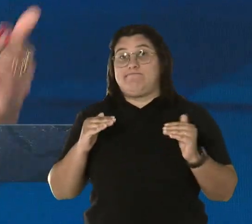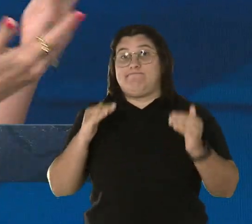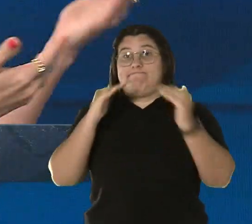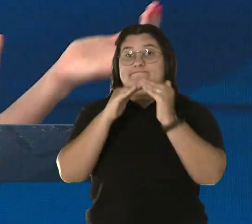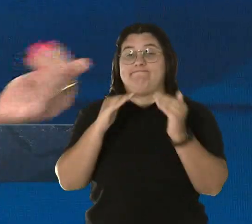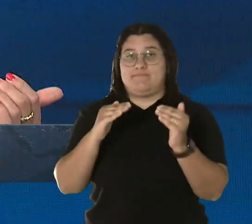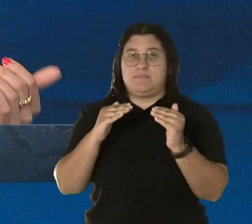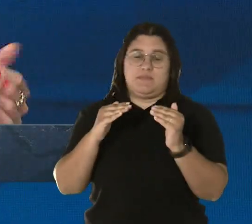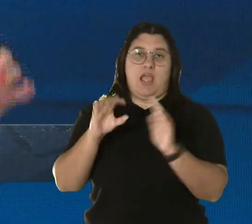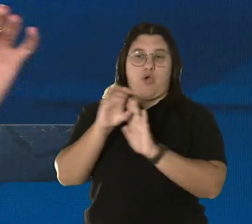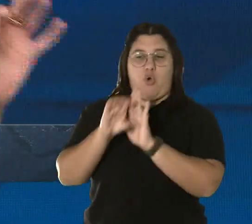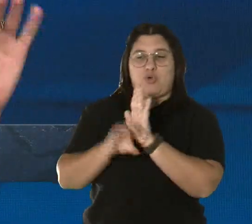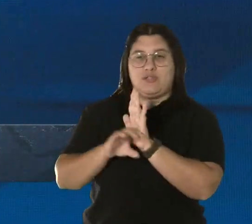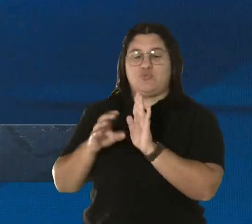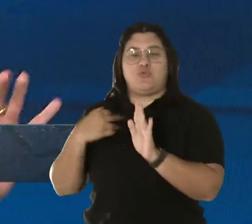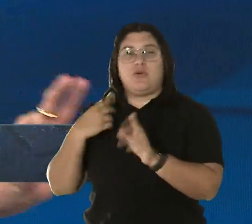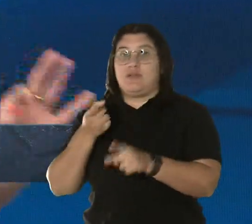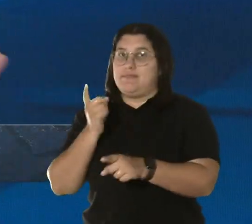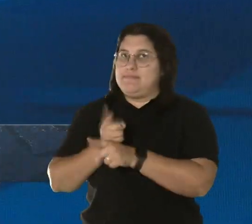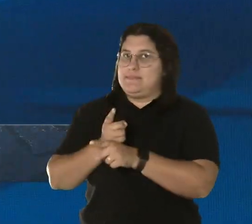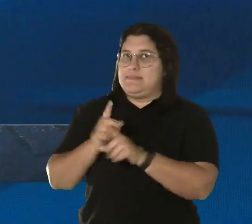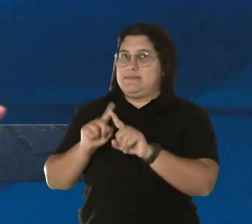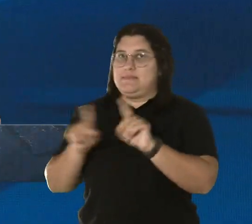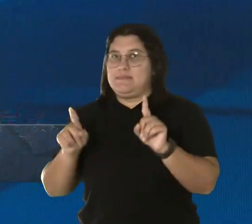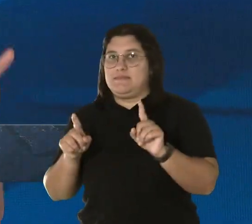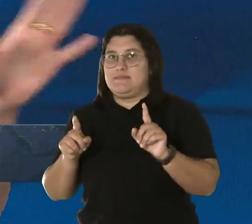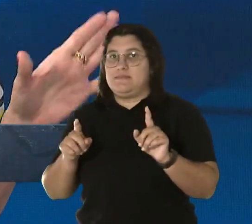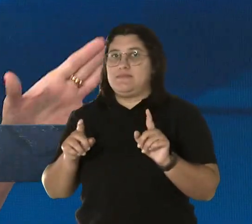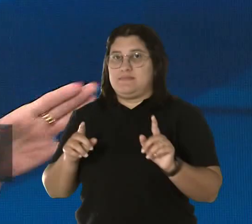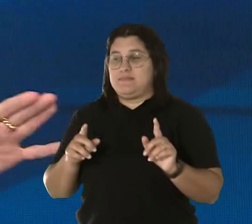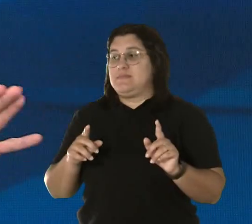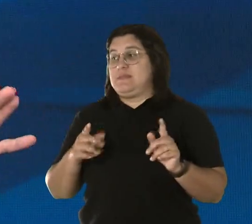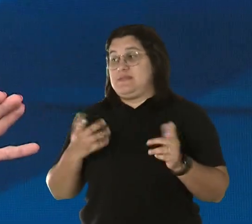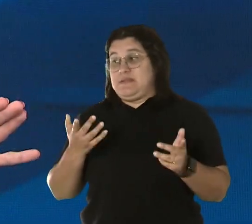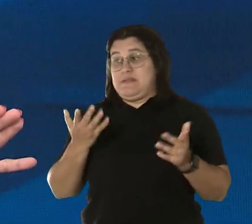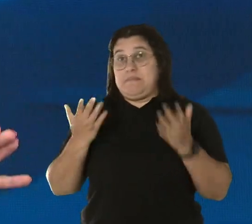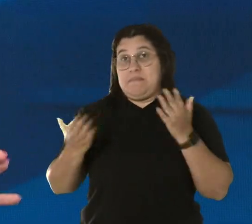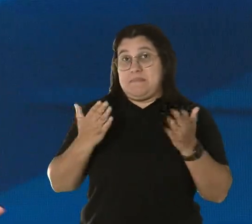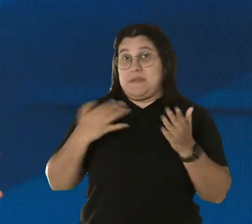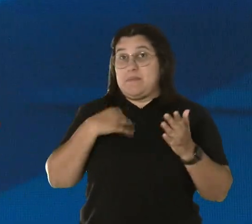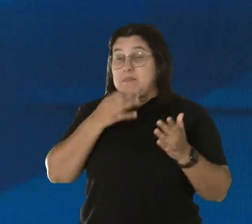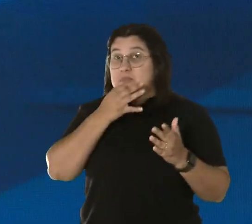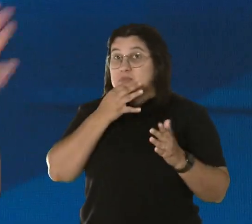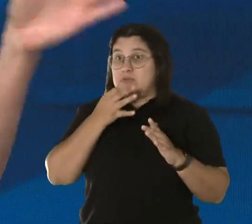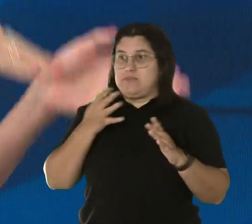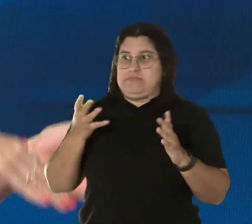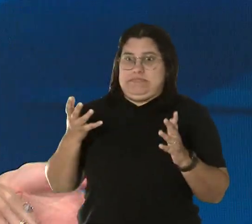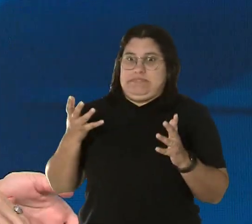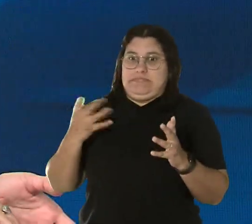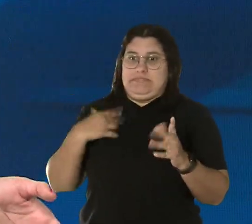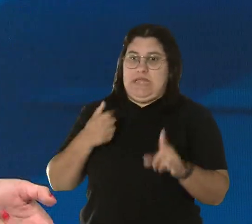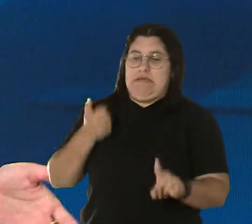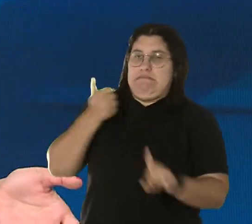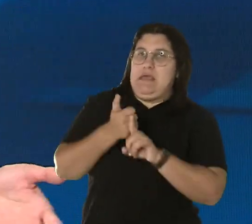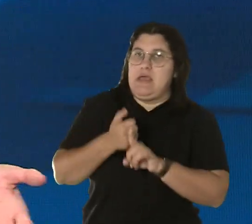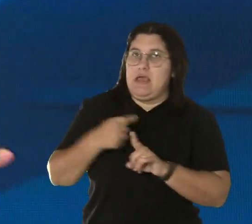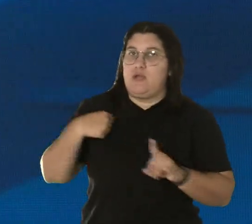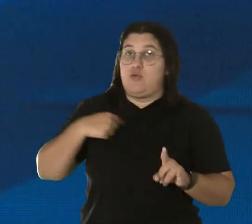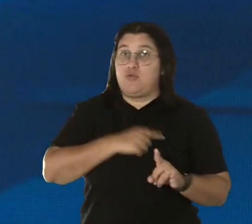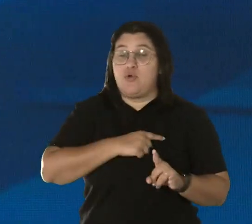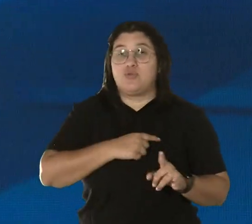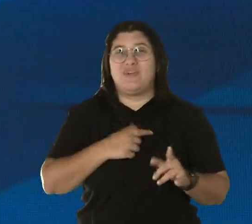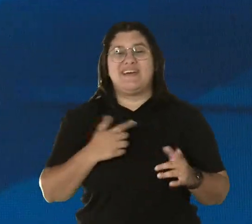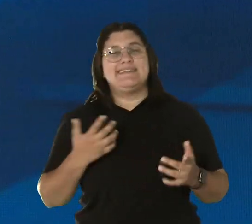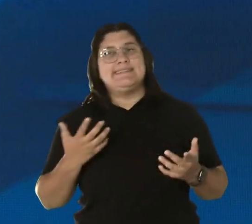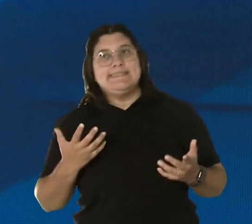son absolutos con los acuerdos de no competencia que están ahí bajo el tintero, que a lo mejor ya mismo mueren en el contexto, ¿verdad?, federal y que nos va a impactar aquí.